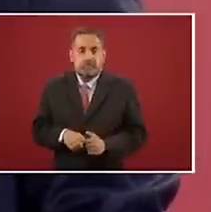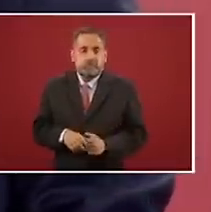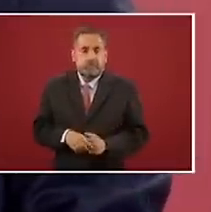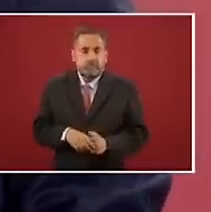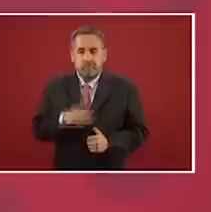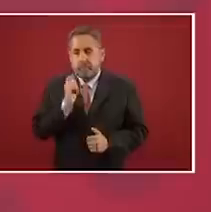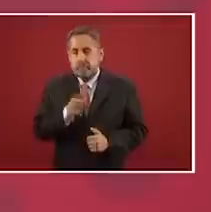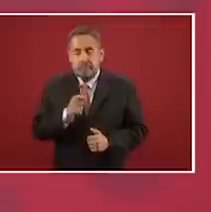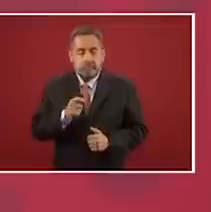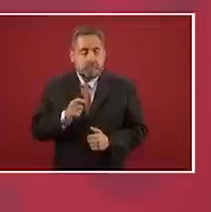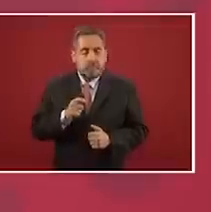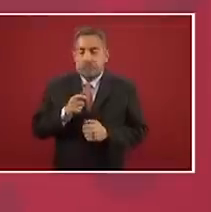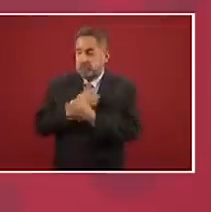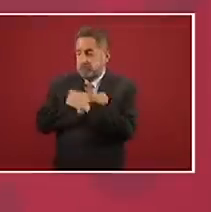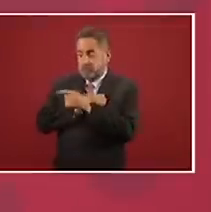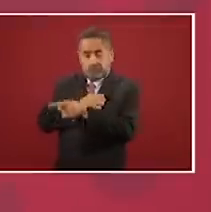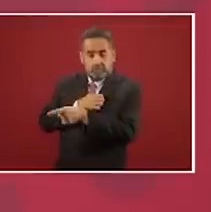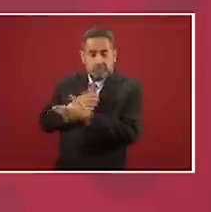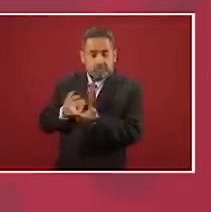Y el sistema educativo